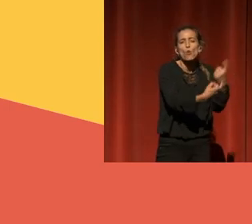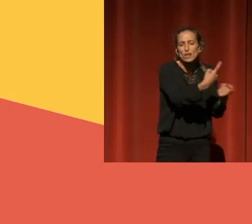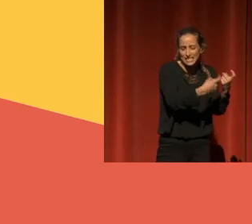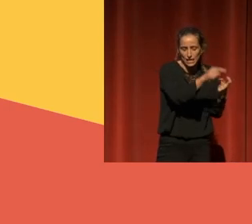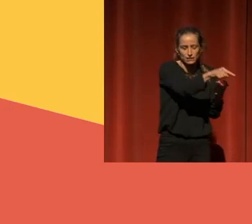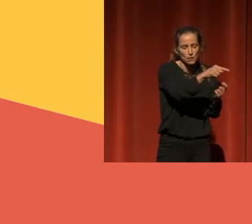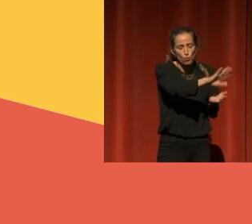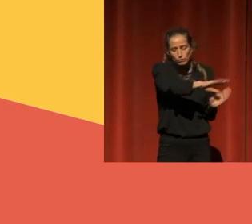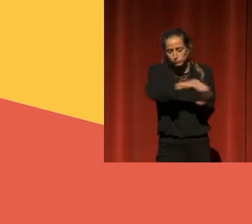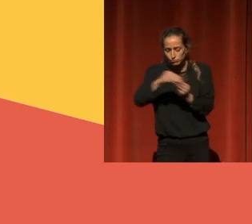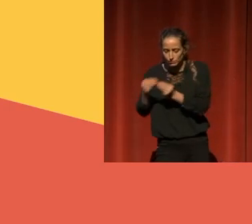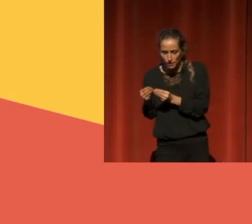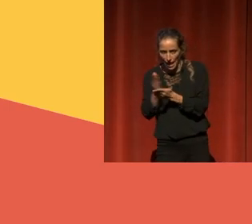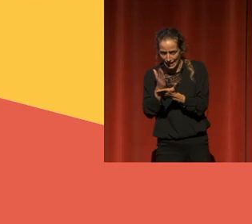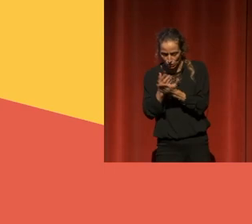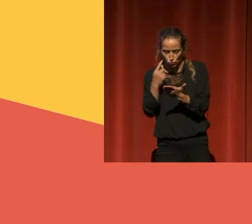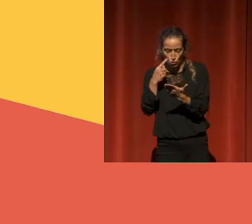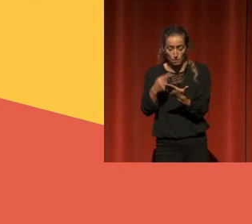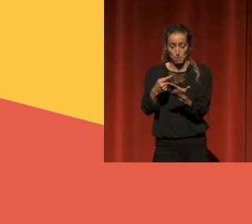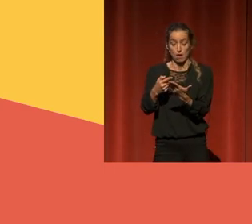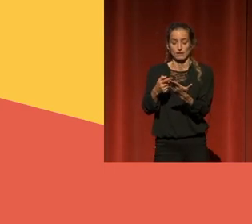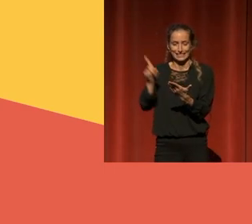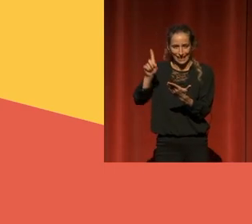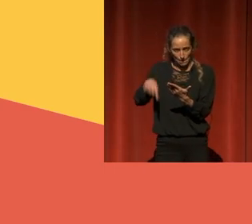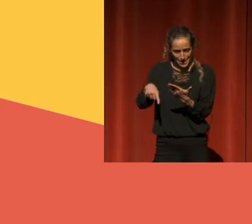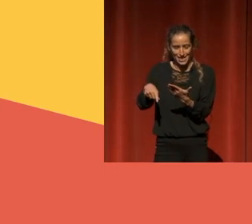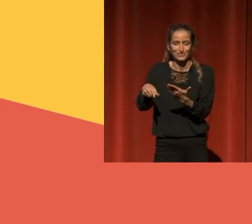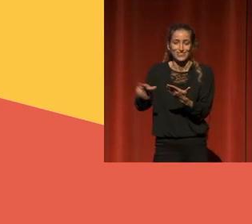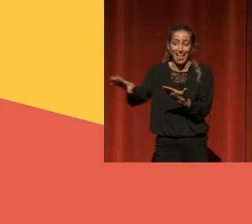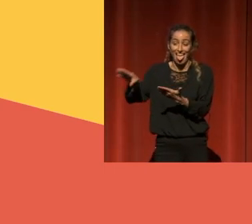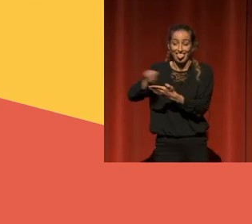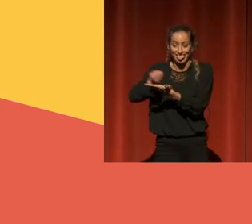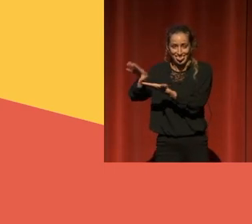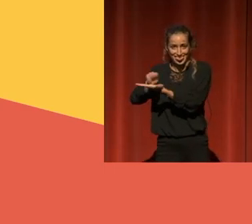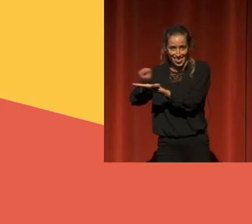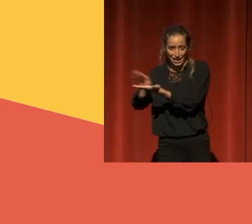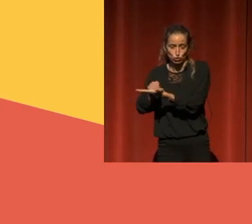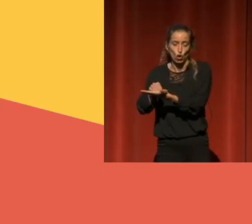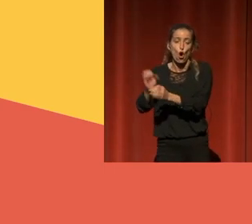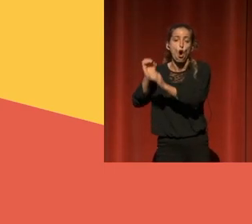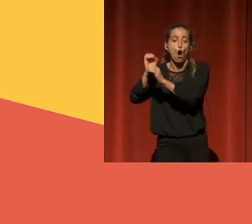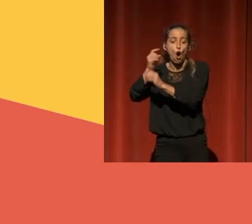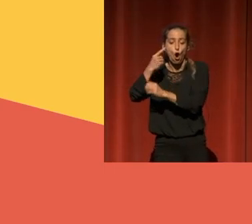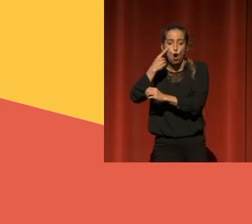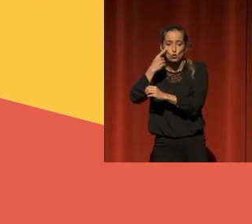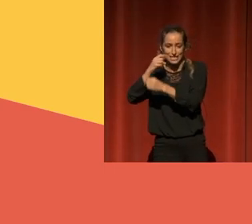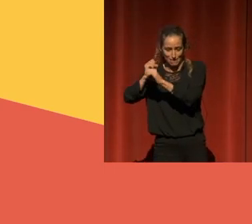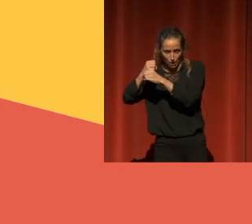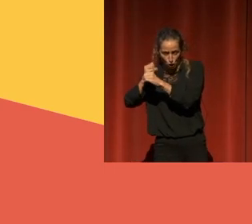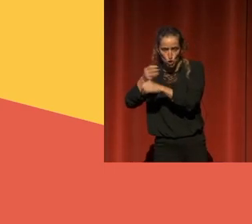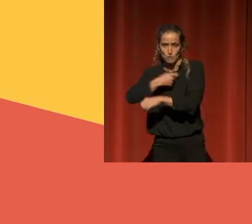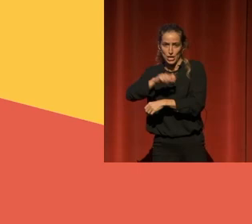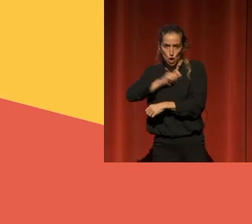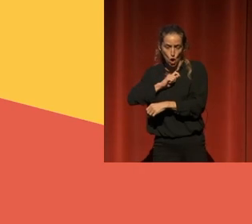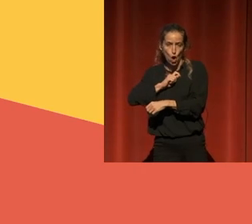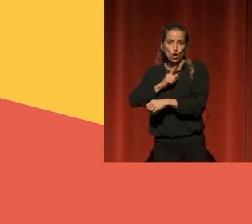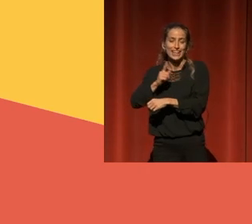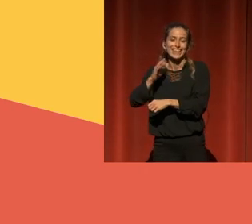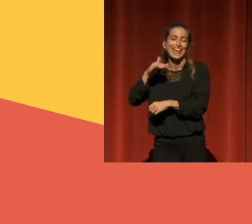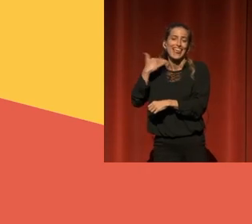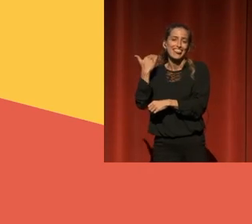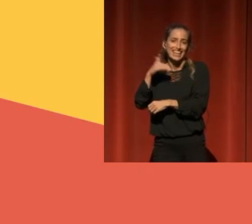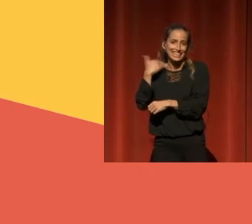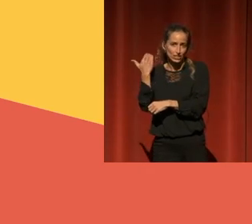contrastado también con datos facilitados por el observatorio español de delitos informáticos eh